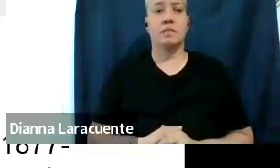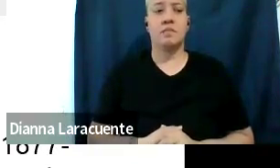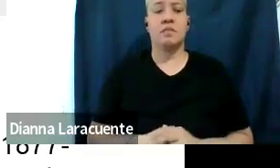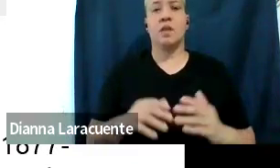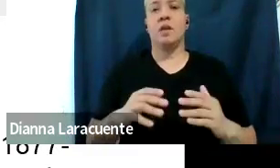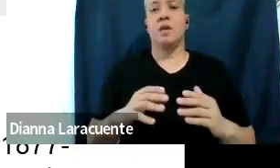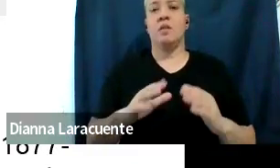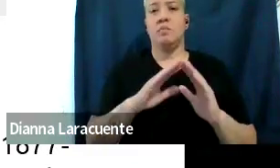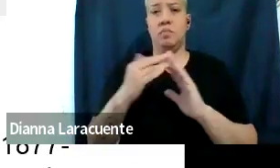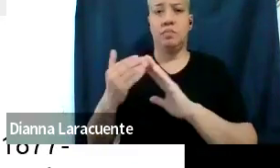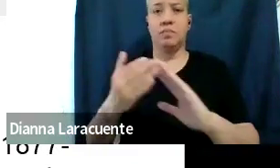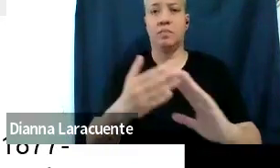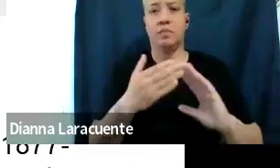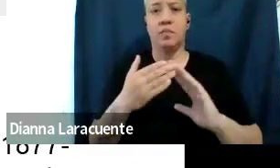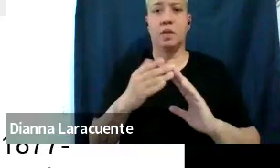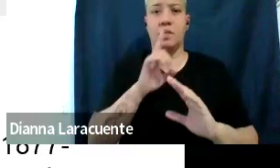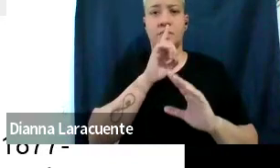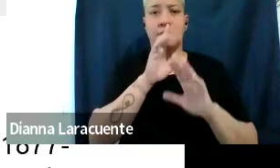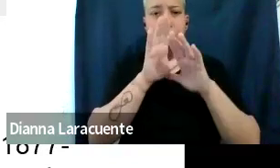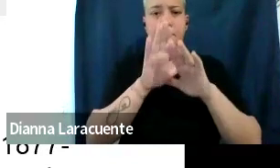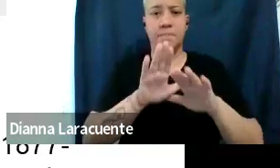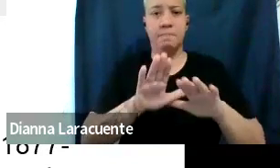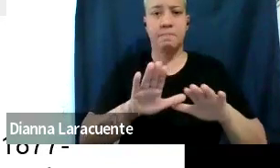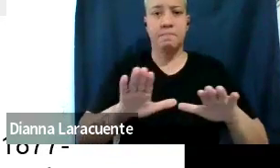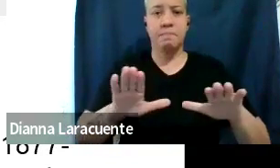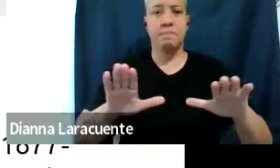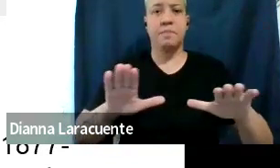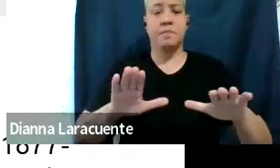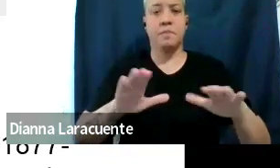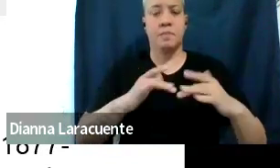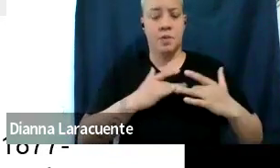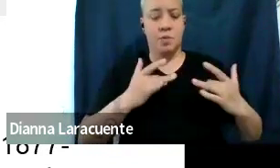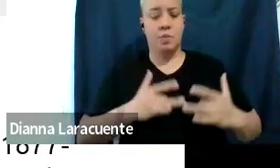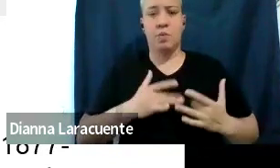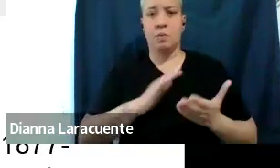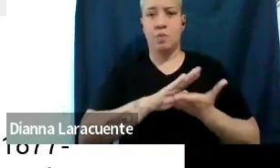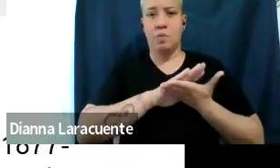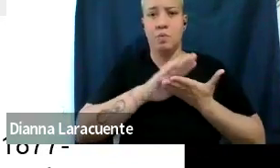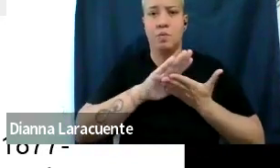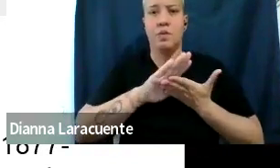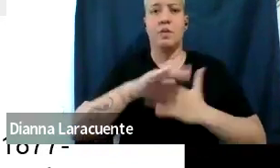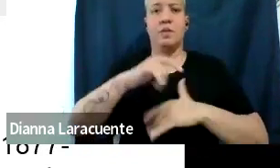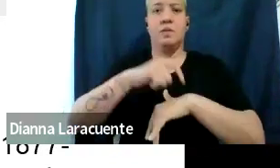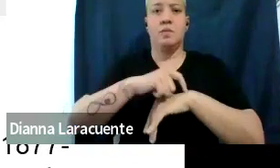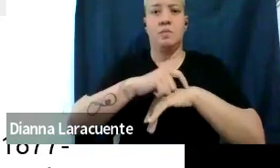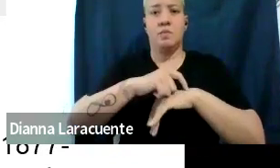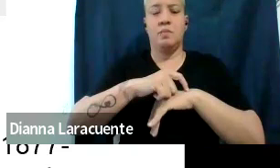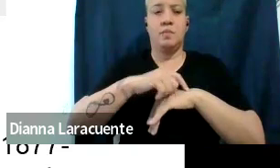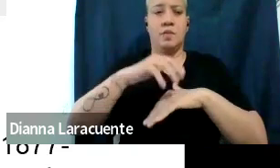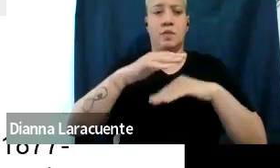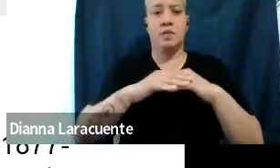ciudad el solemne silencio que guardan los corazones nobles en las horas supremas de la